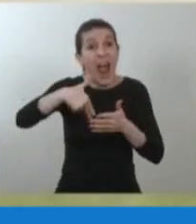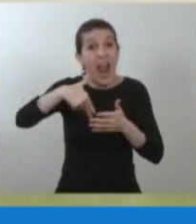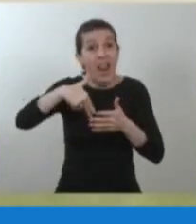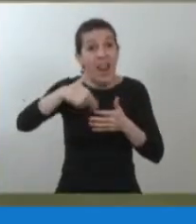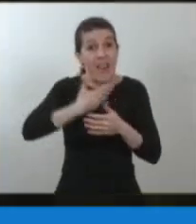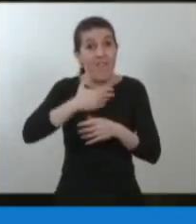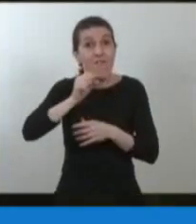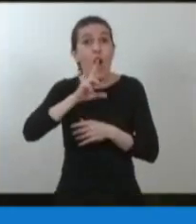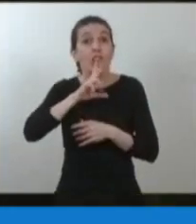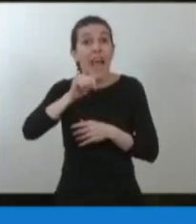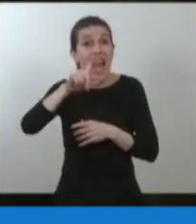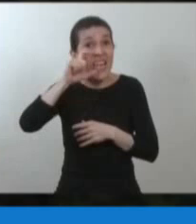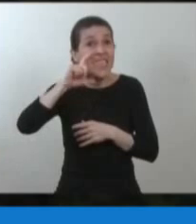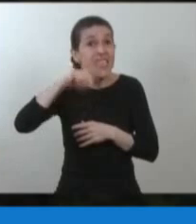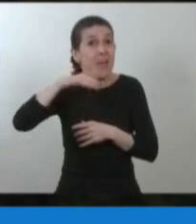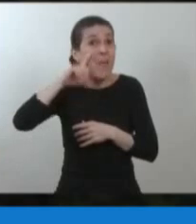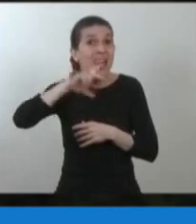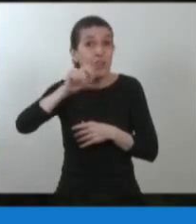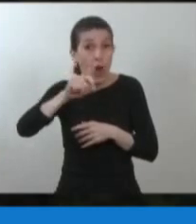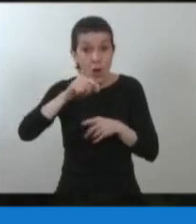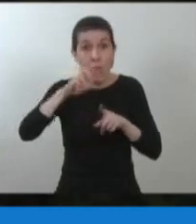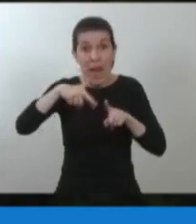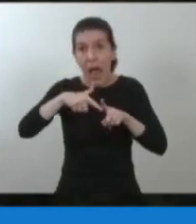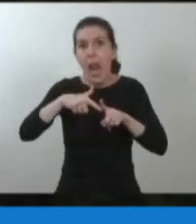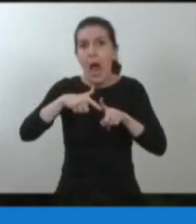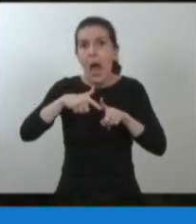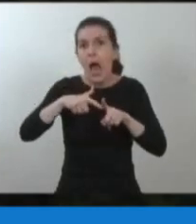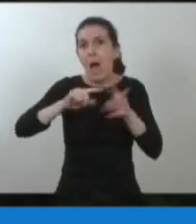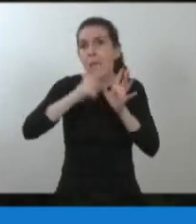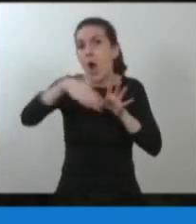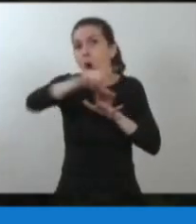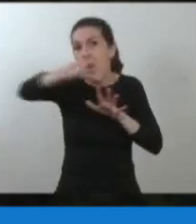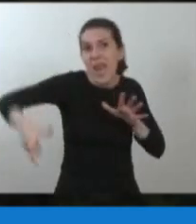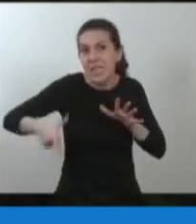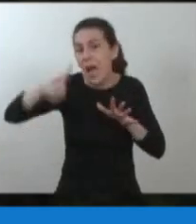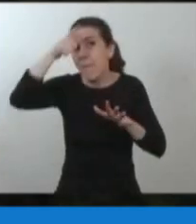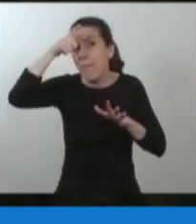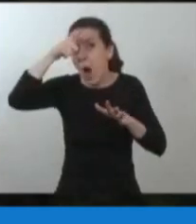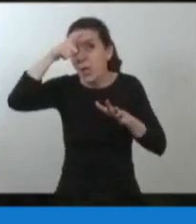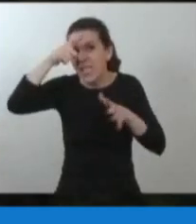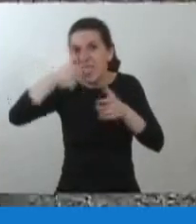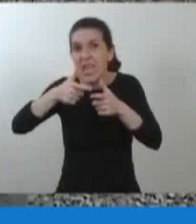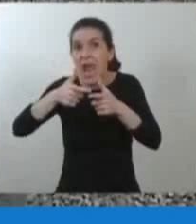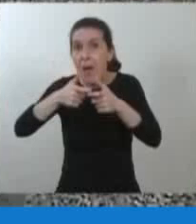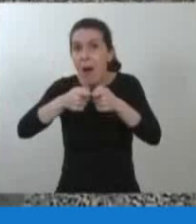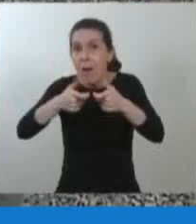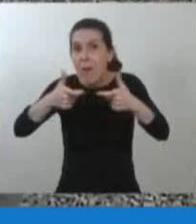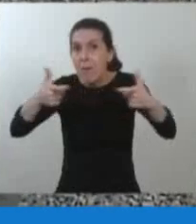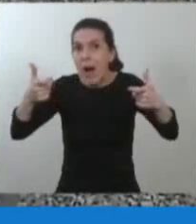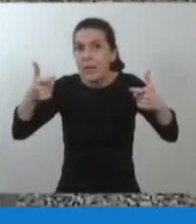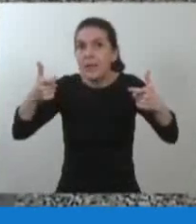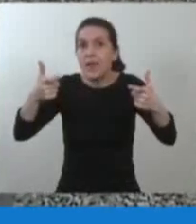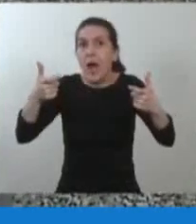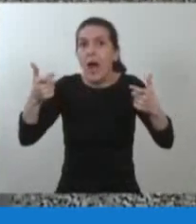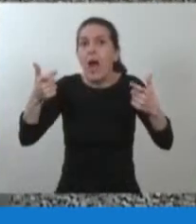que permite que la policía de la provincia de buenos aires acceda a 2200 nuevos